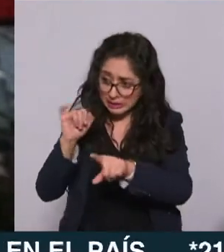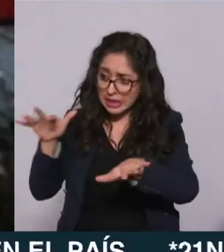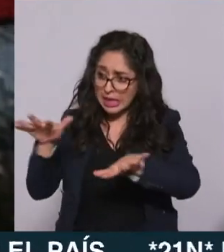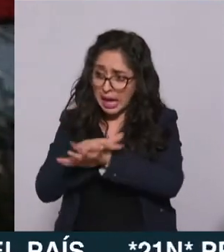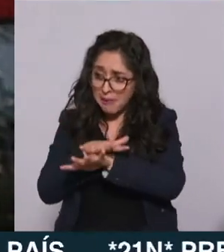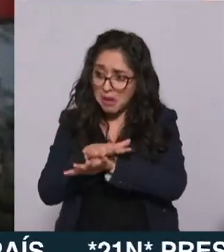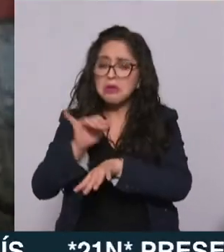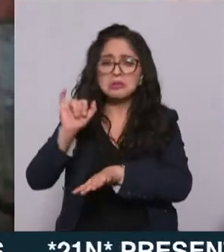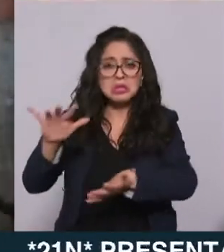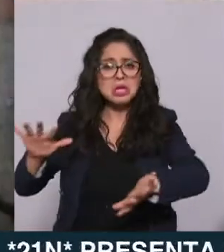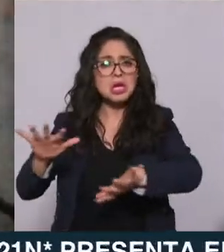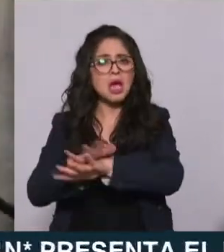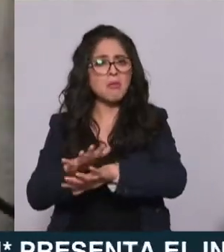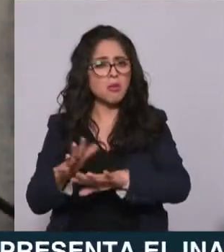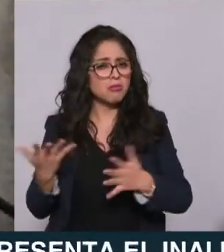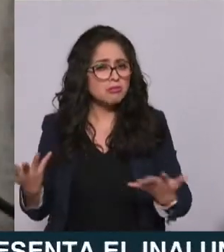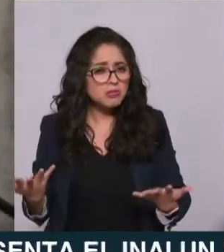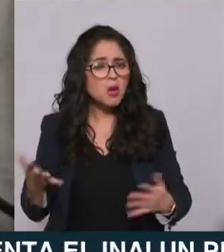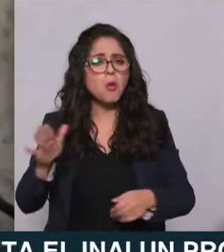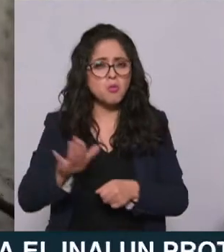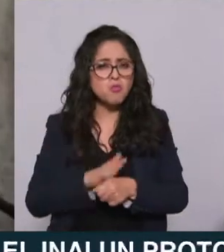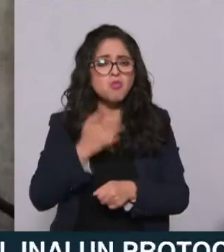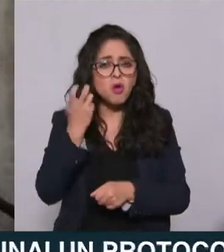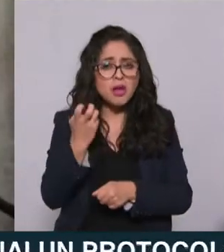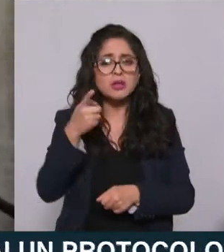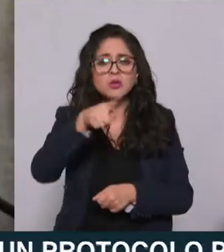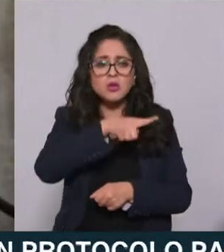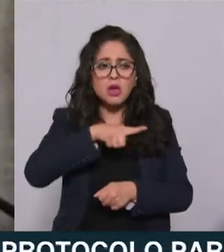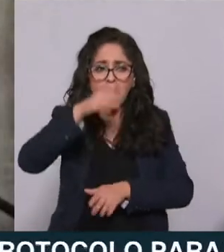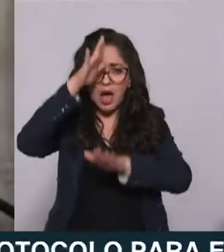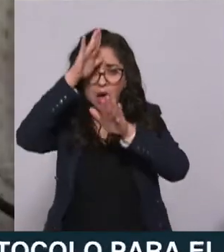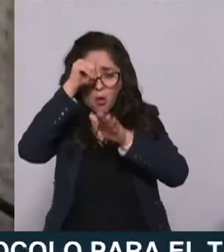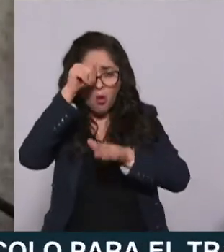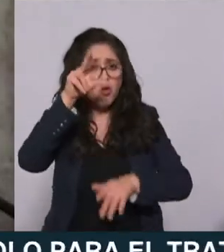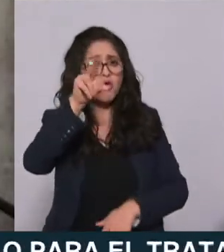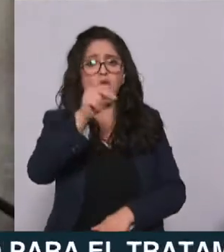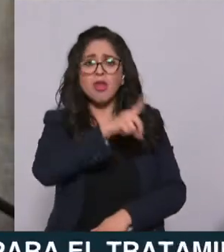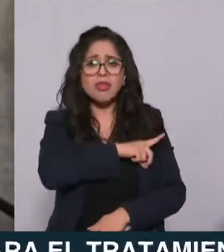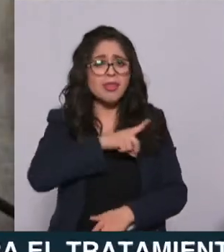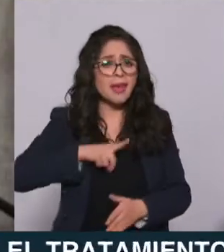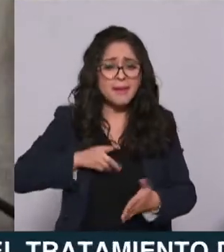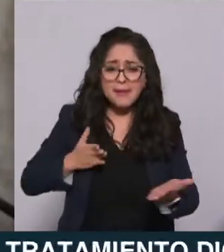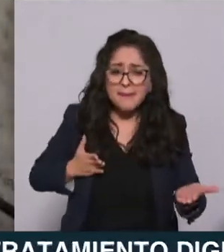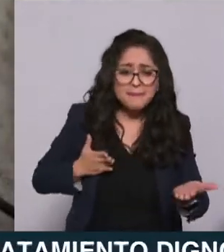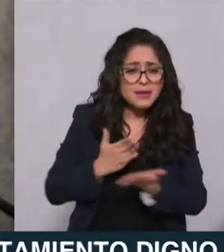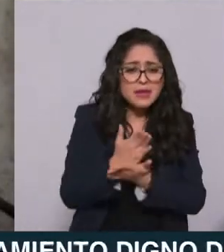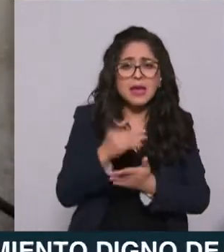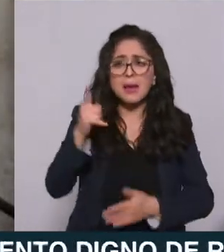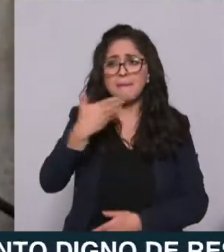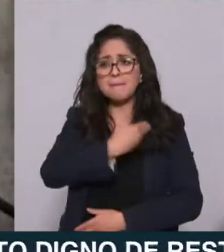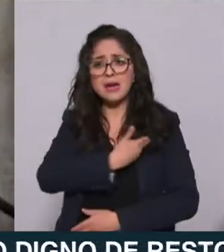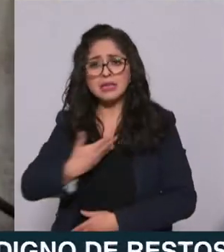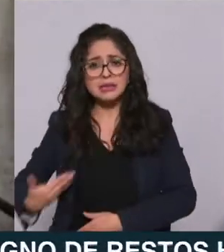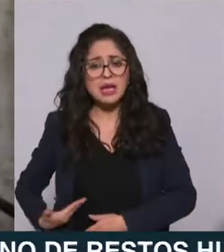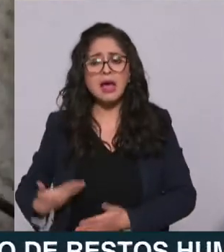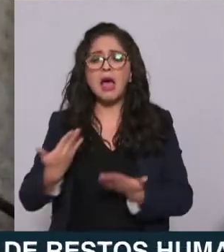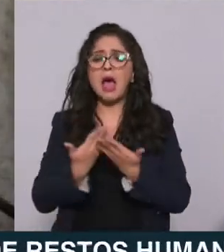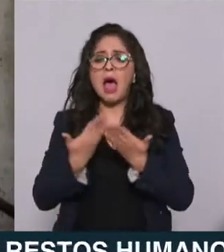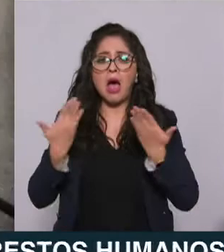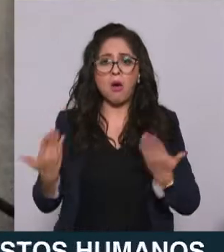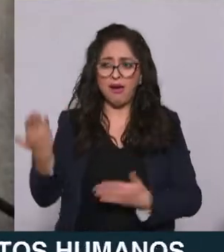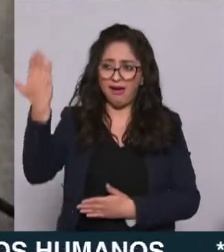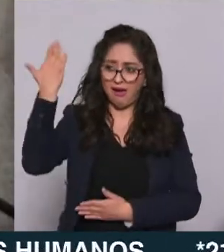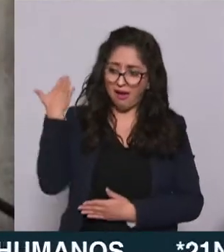implicó no meterse con los expresidentes ni con sus negocios, como hasta ahora lo ha hecho. Bueno, pues Ricardo, los caminos de